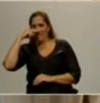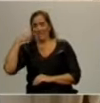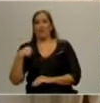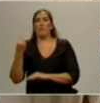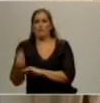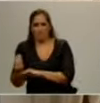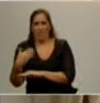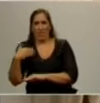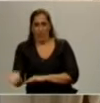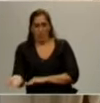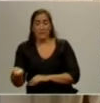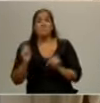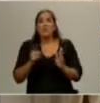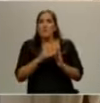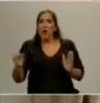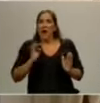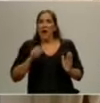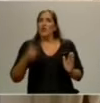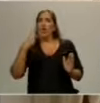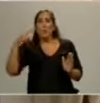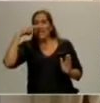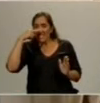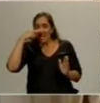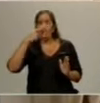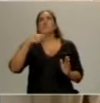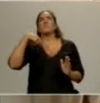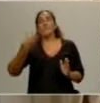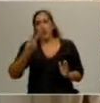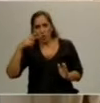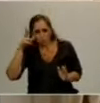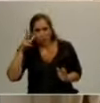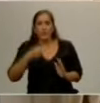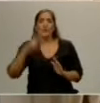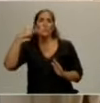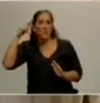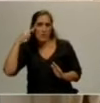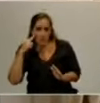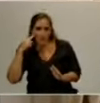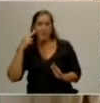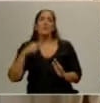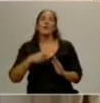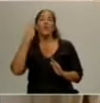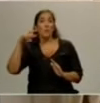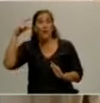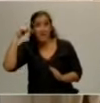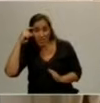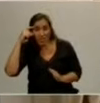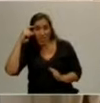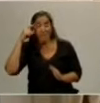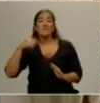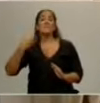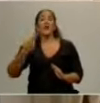Fue año 2007, año 2008, año 2009, año 2010,